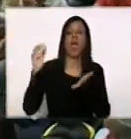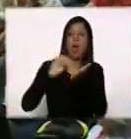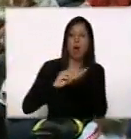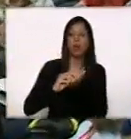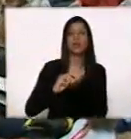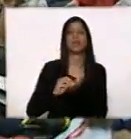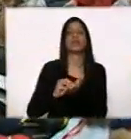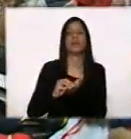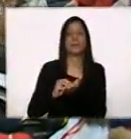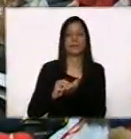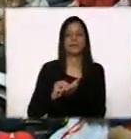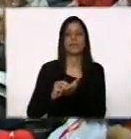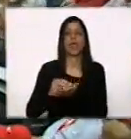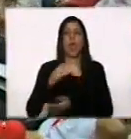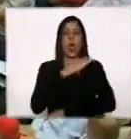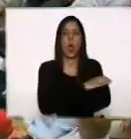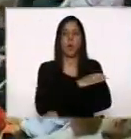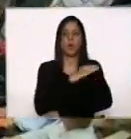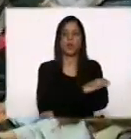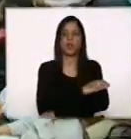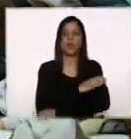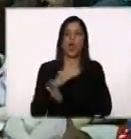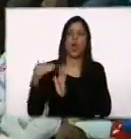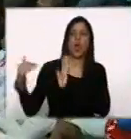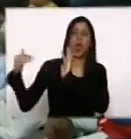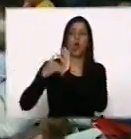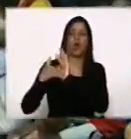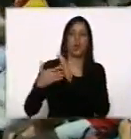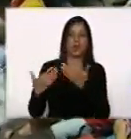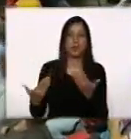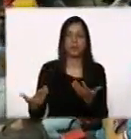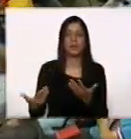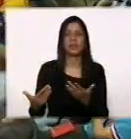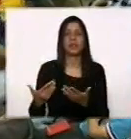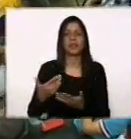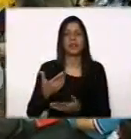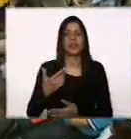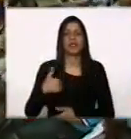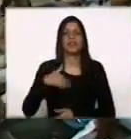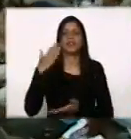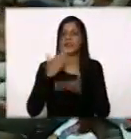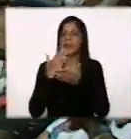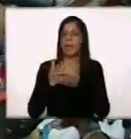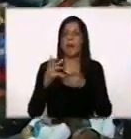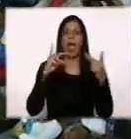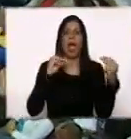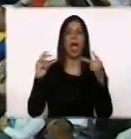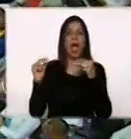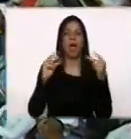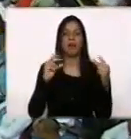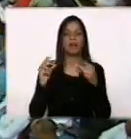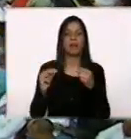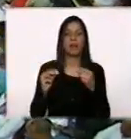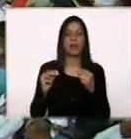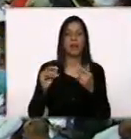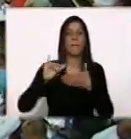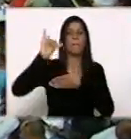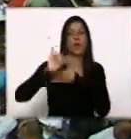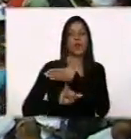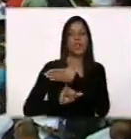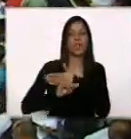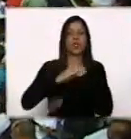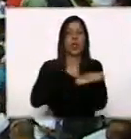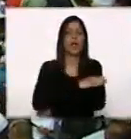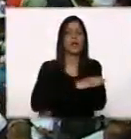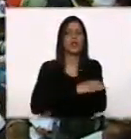que ha tenido la derecha, y que estamos seguros, siempre tenemos un debate, ¿no?, sobre cuál es el proyecto de la